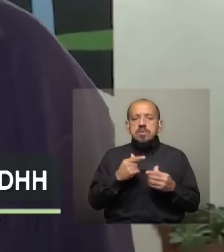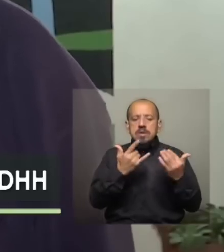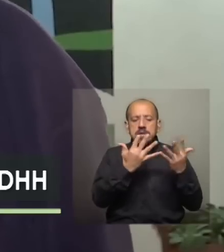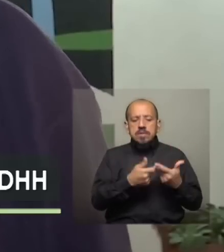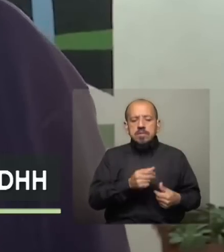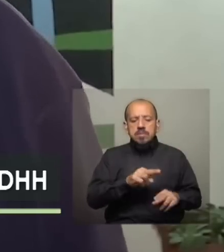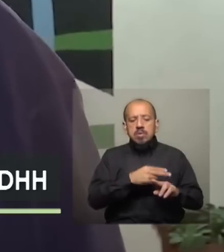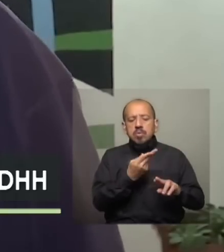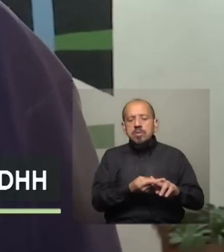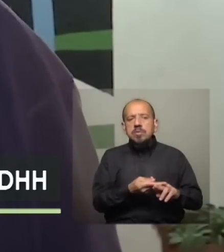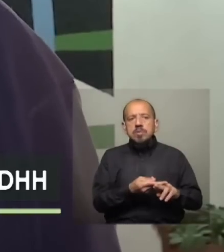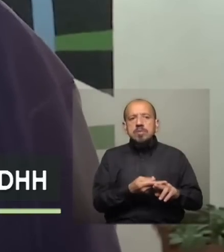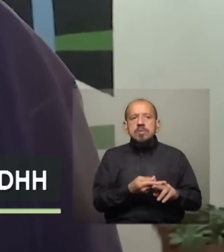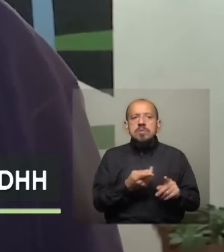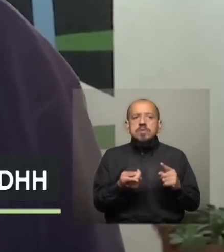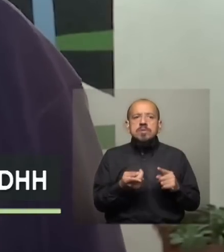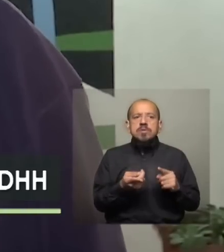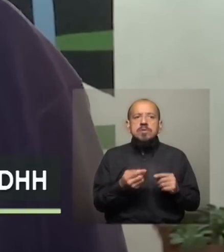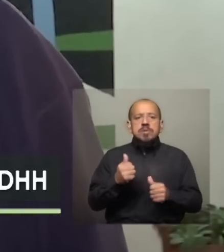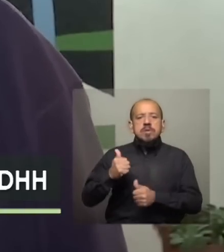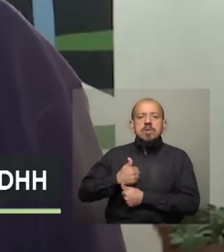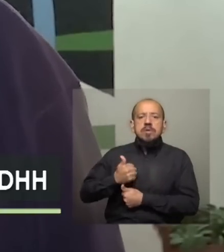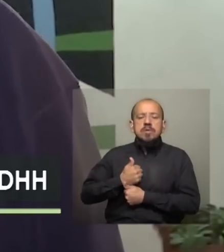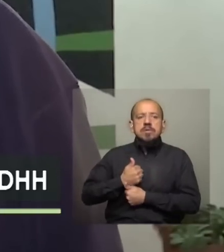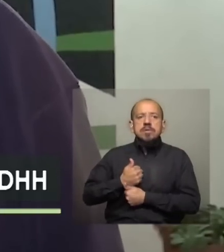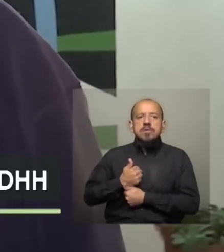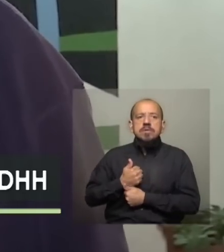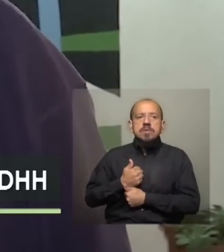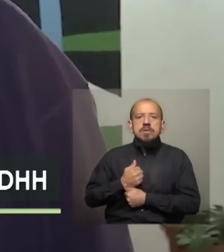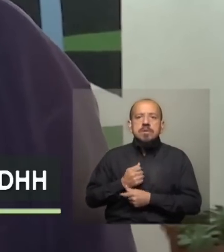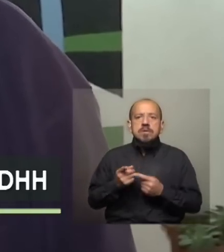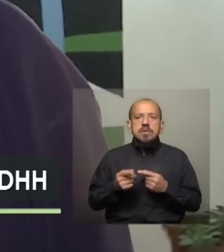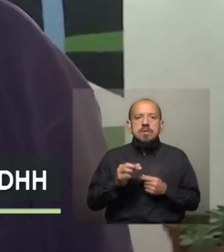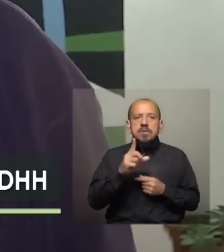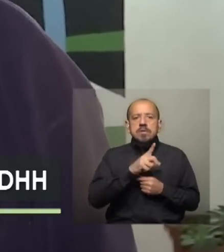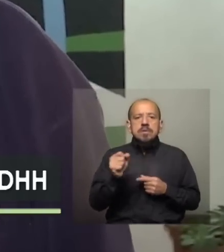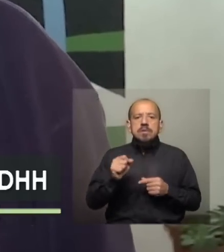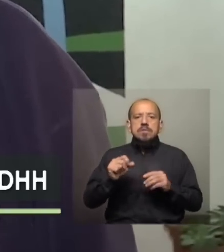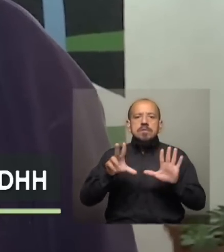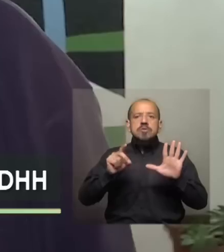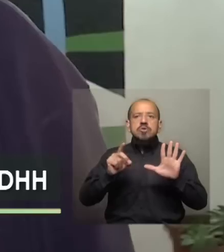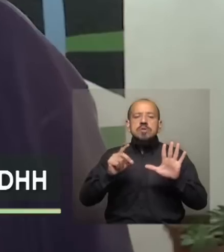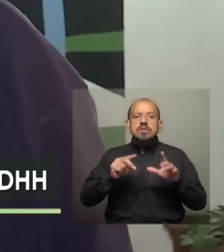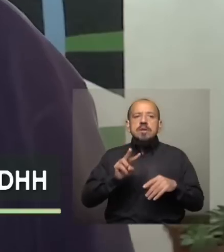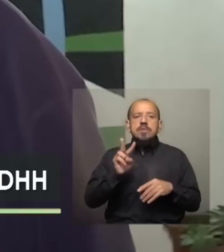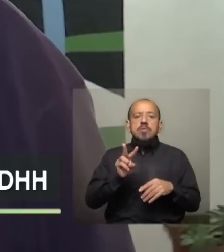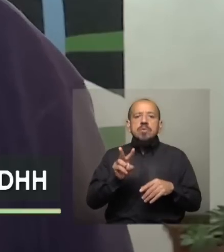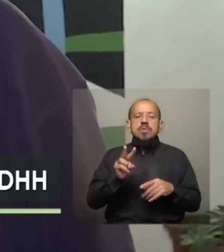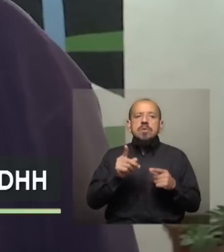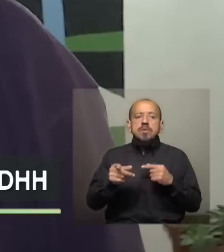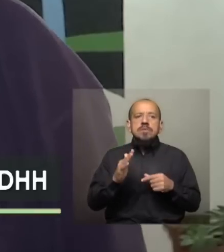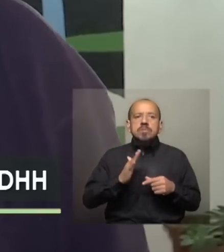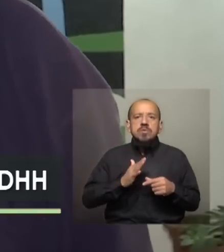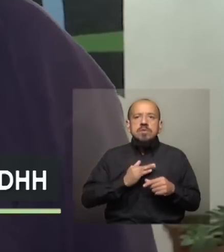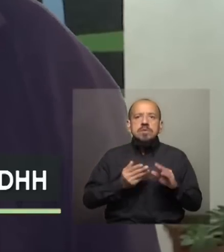por por una iniciativa de Cabildo abierto se atacó a 180 viudas y además